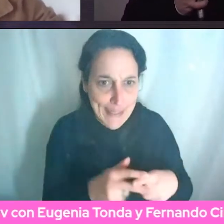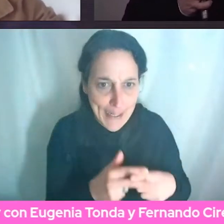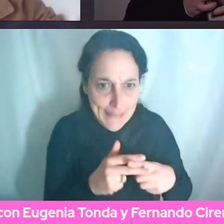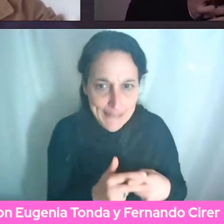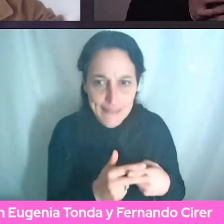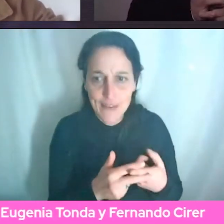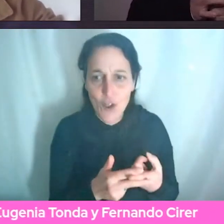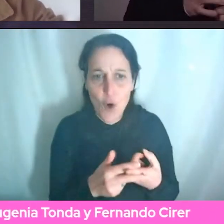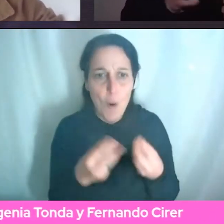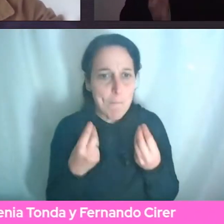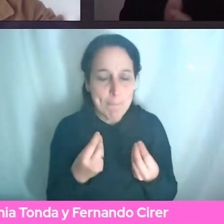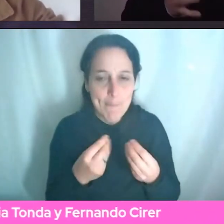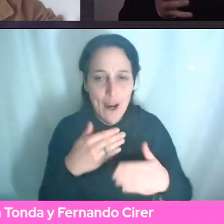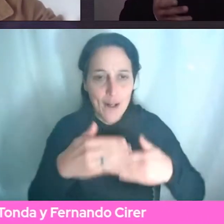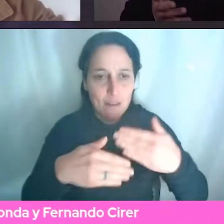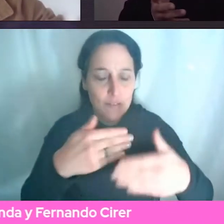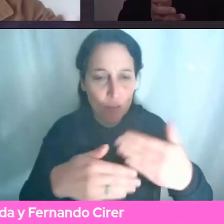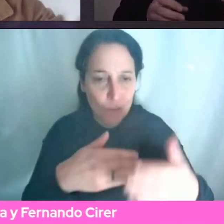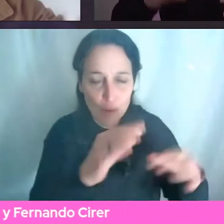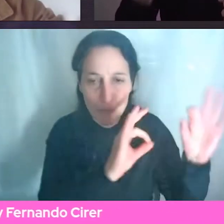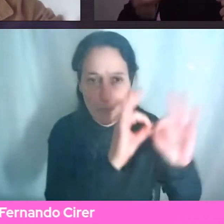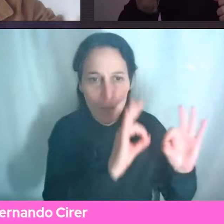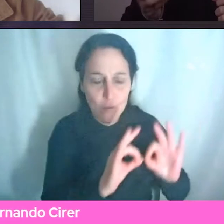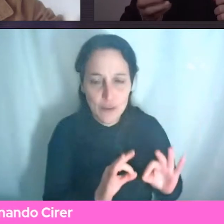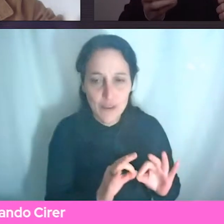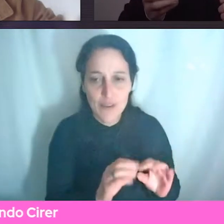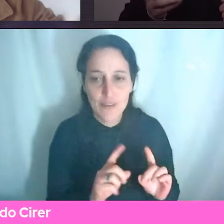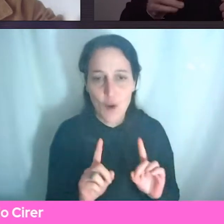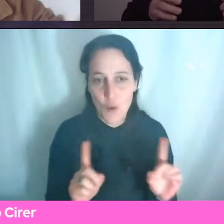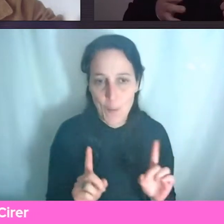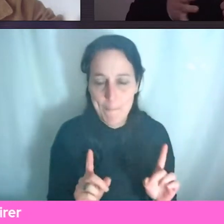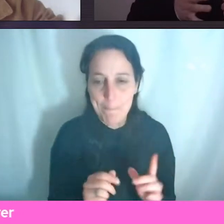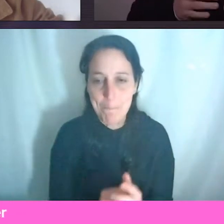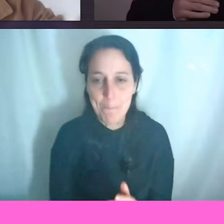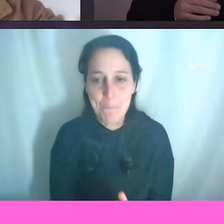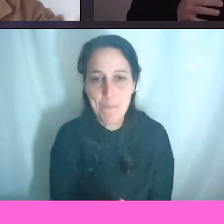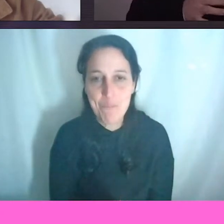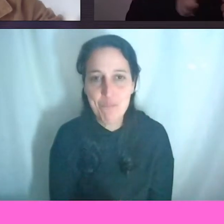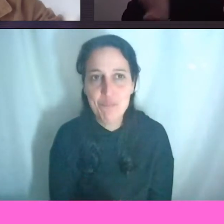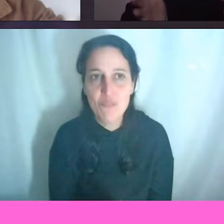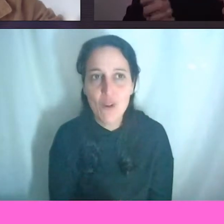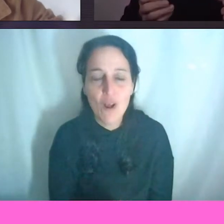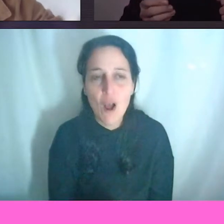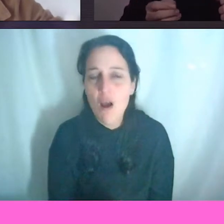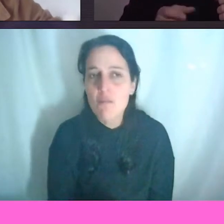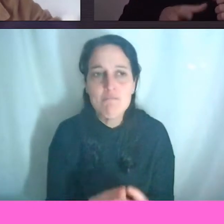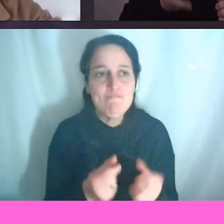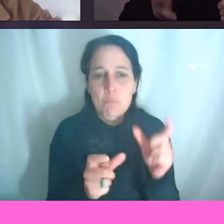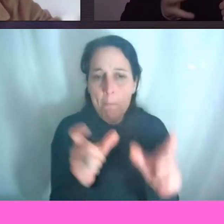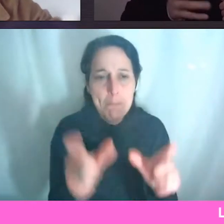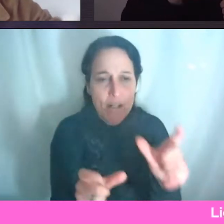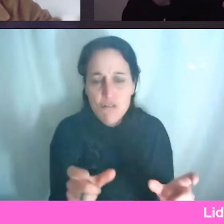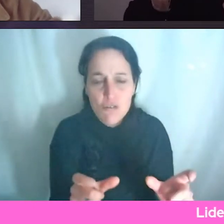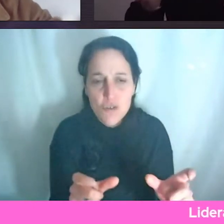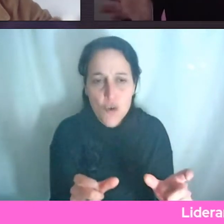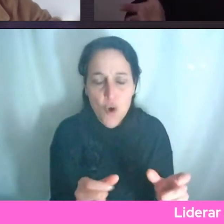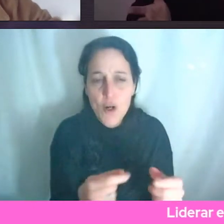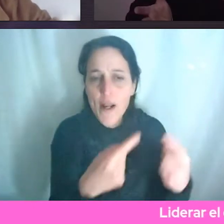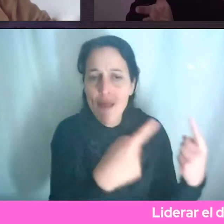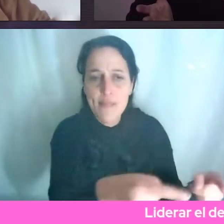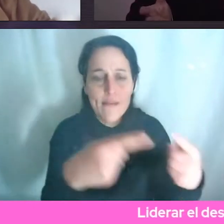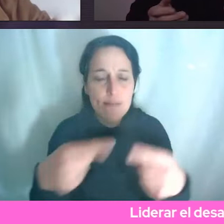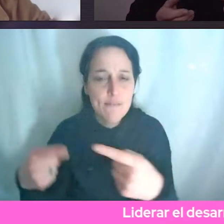cuando la realidad es que es muy necesario perfiles de todo tipo, ¿no? Y formar equipos